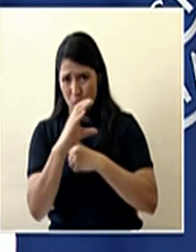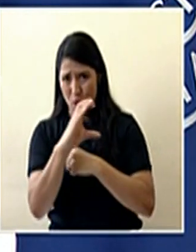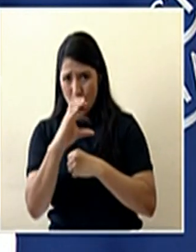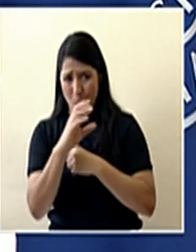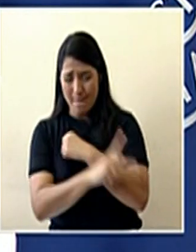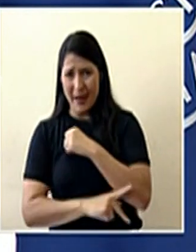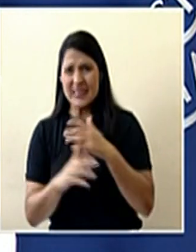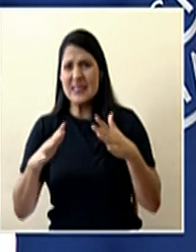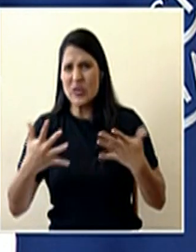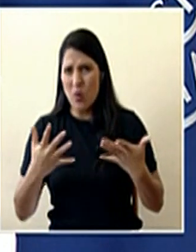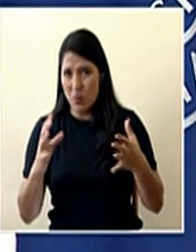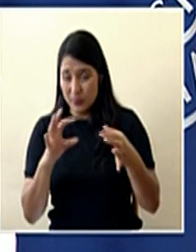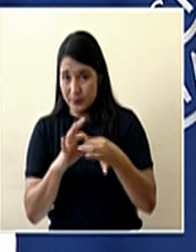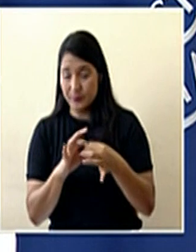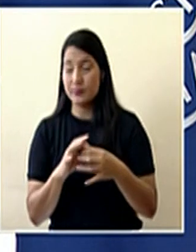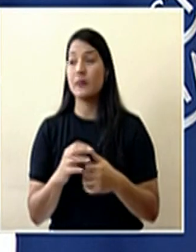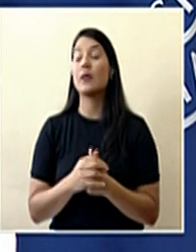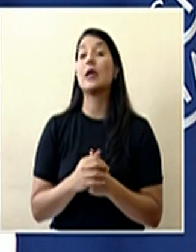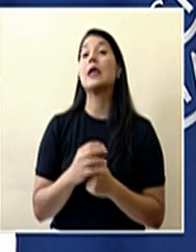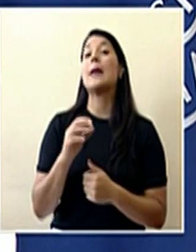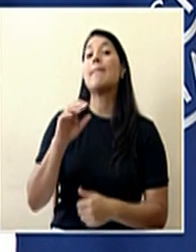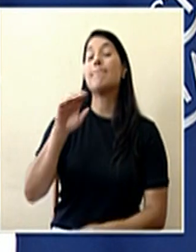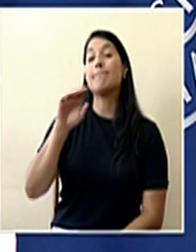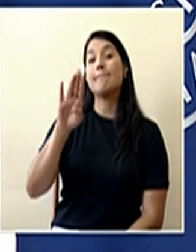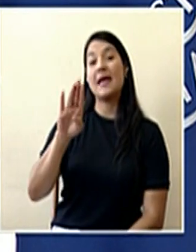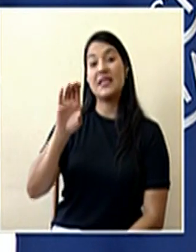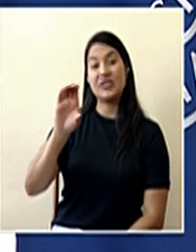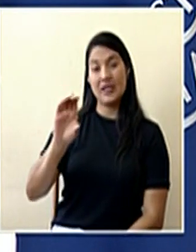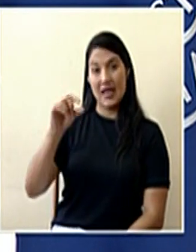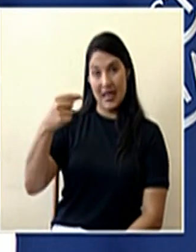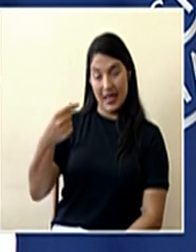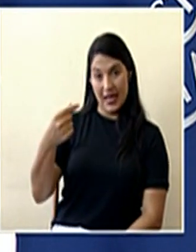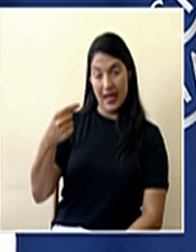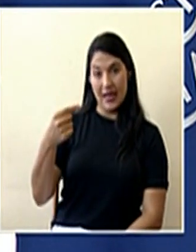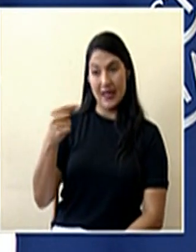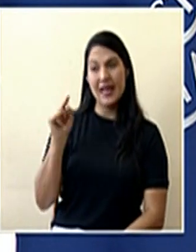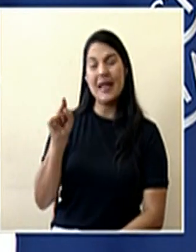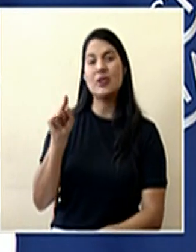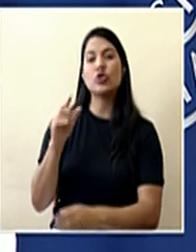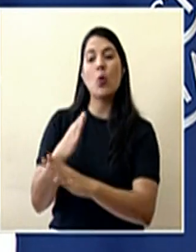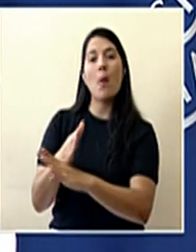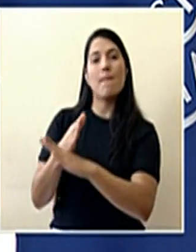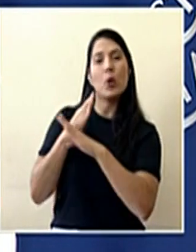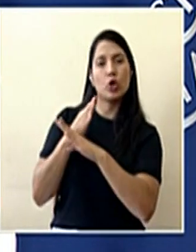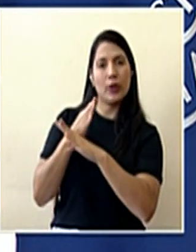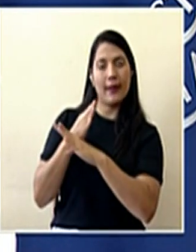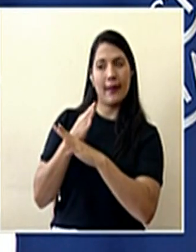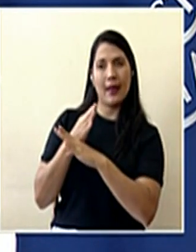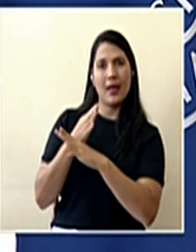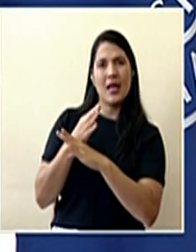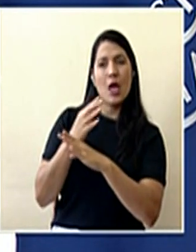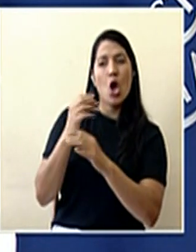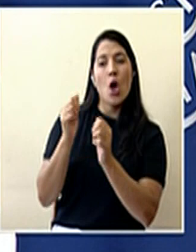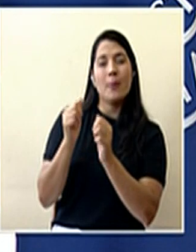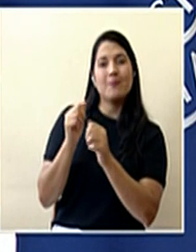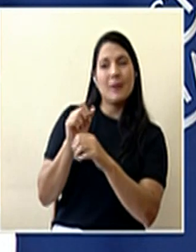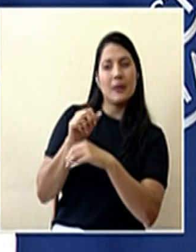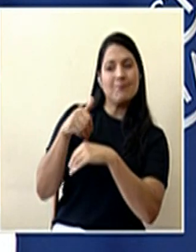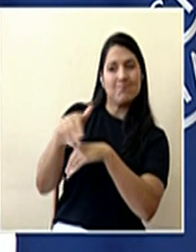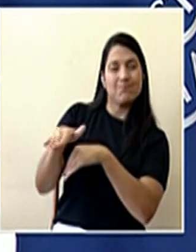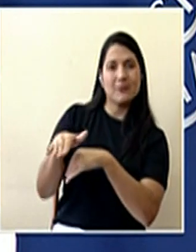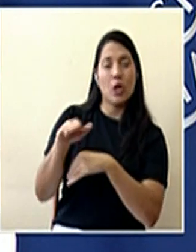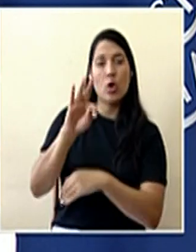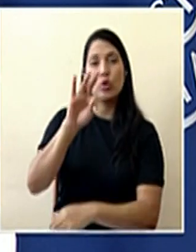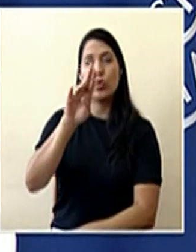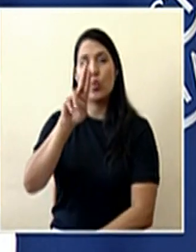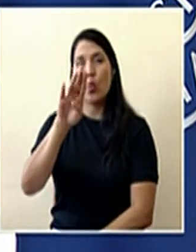de vacunación con BCG, que es el bacilo Calmette-Guerin, que lo que protege es contra ciertas formas de tuberculosis, se